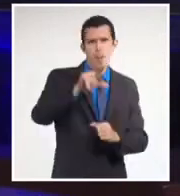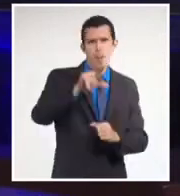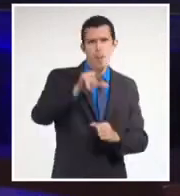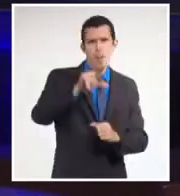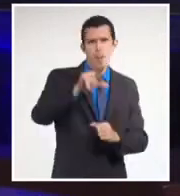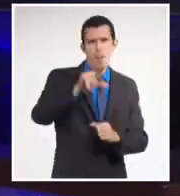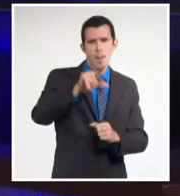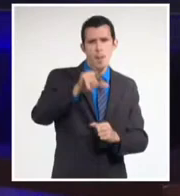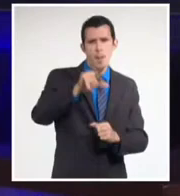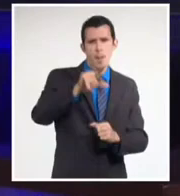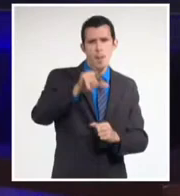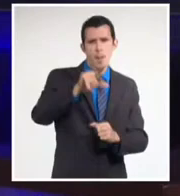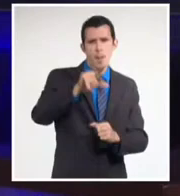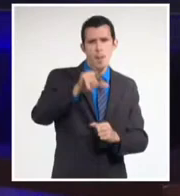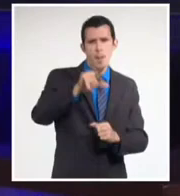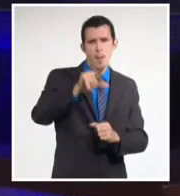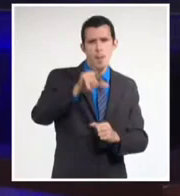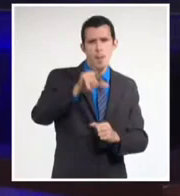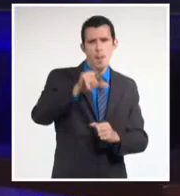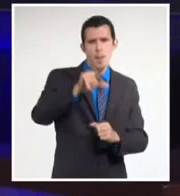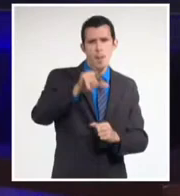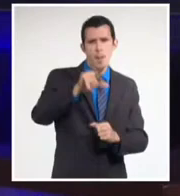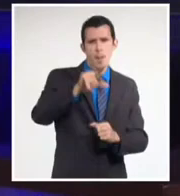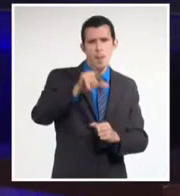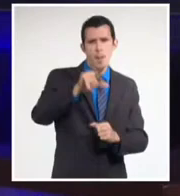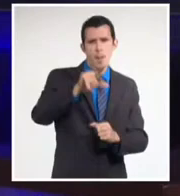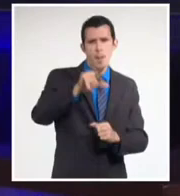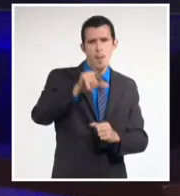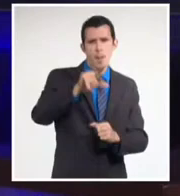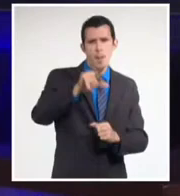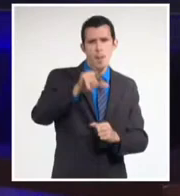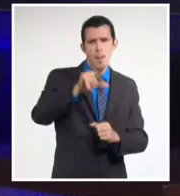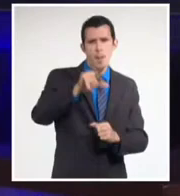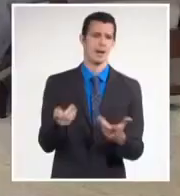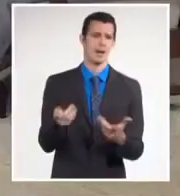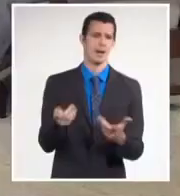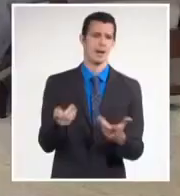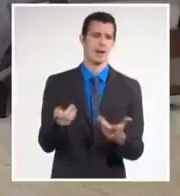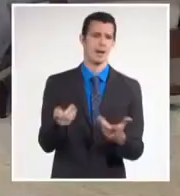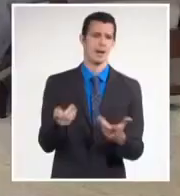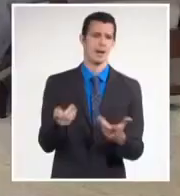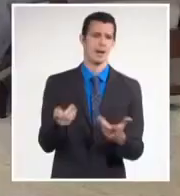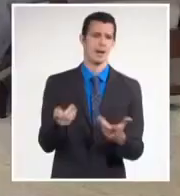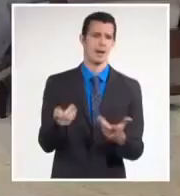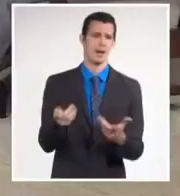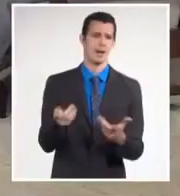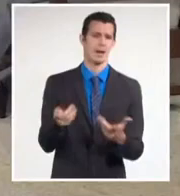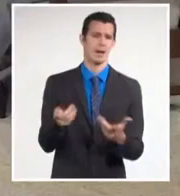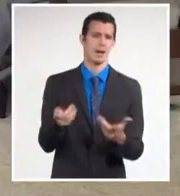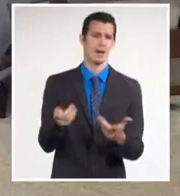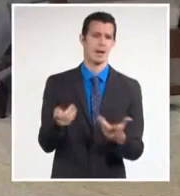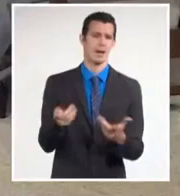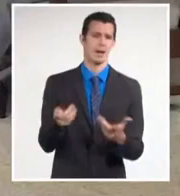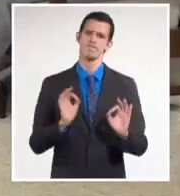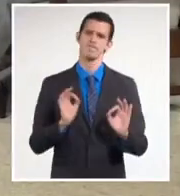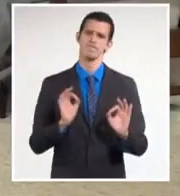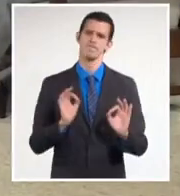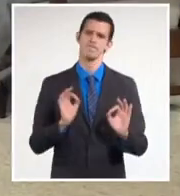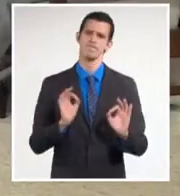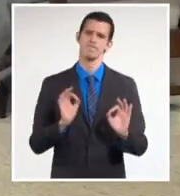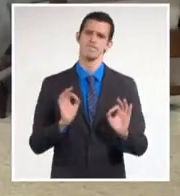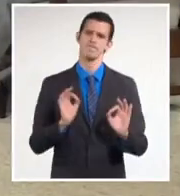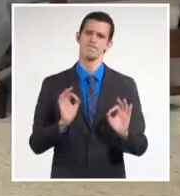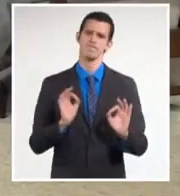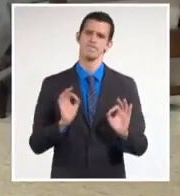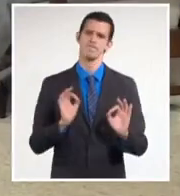los sectores de la sociedad liderado por el Partido Comunista de Cuba. Tenemos problemas, pero también tenemos mucha confianza en que esos problemas, con